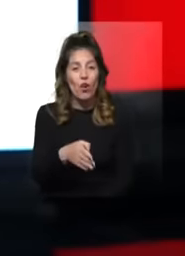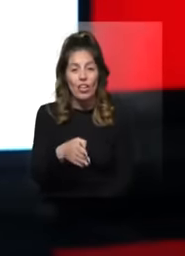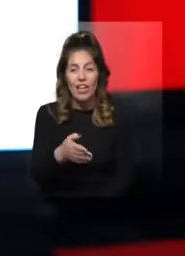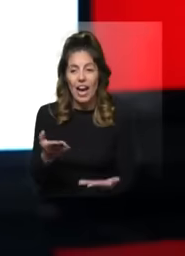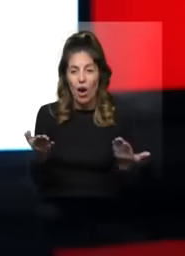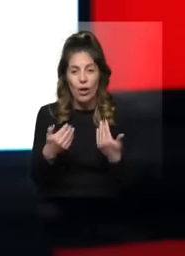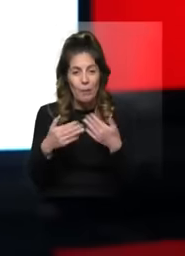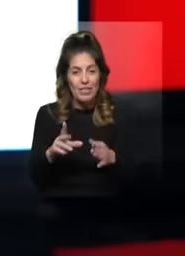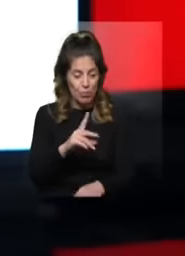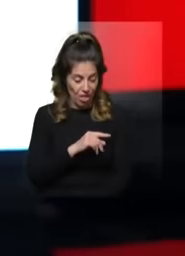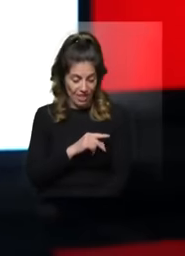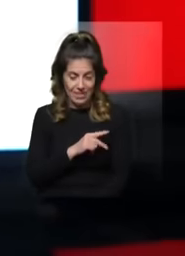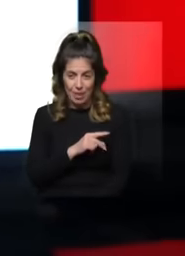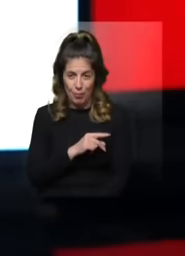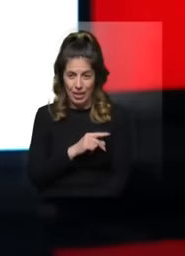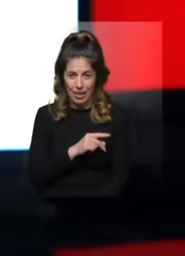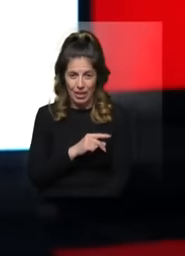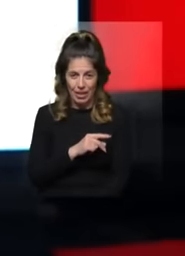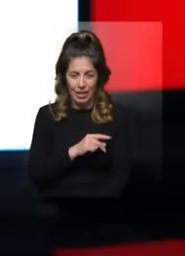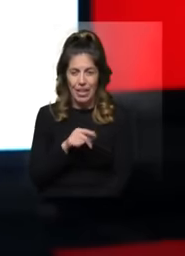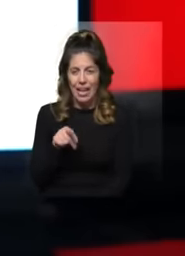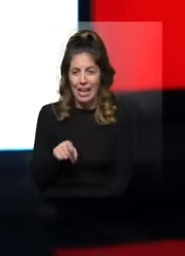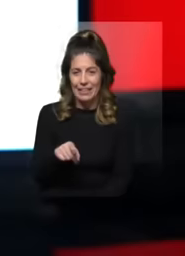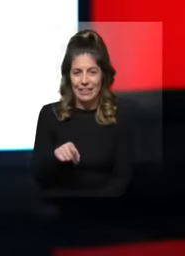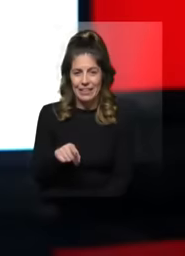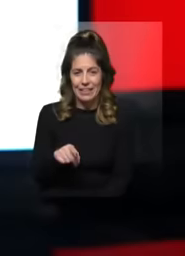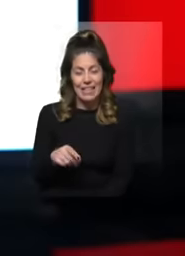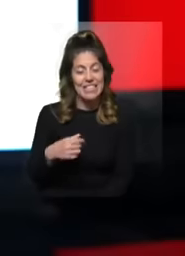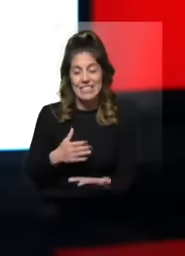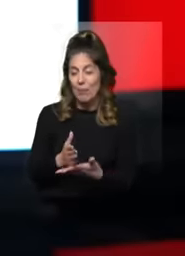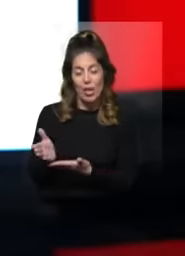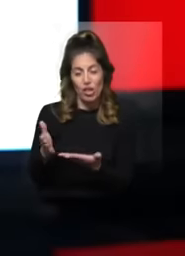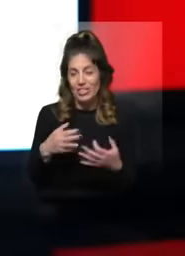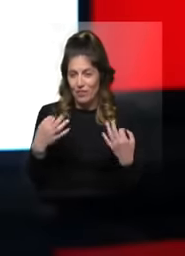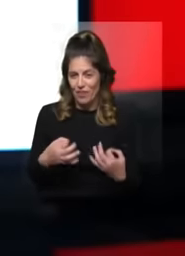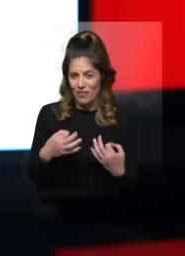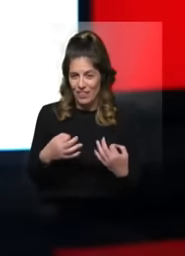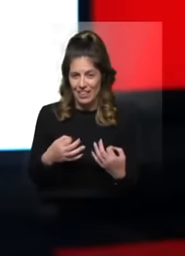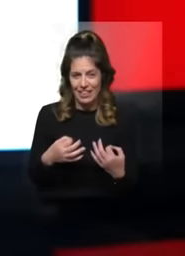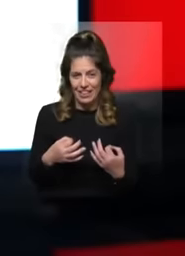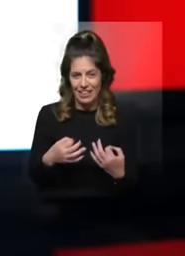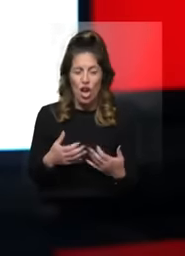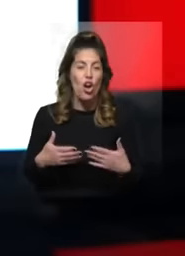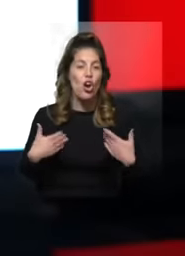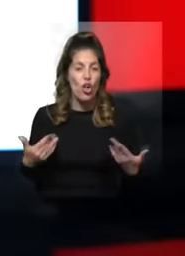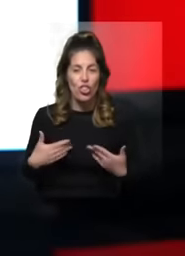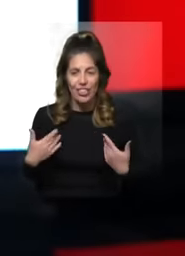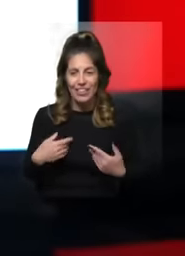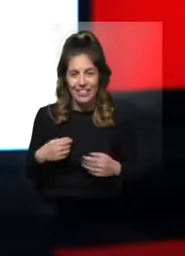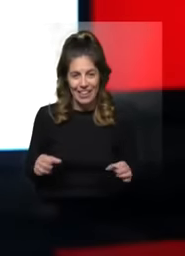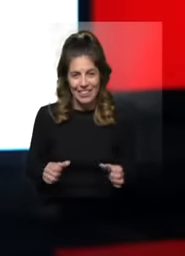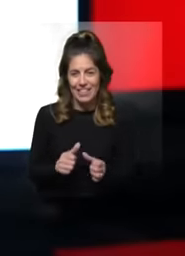a principios de diciembre, a Vivo, en Buenos Aires, que nos tratan muy bien, sí, cuando claro, vamos. Sí. Así que estás muy contenta de hacer este...